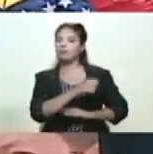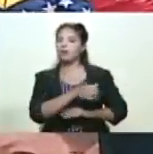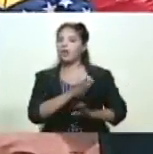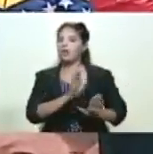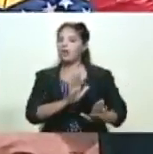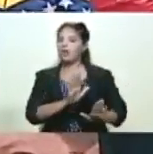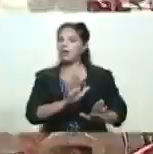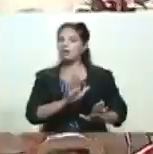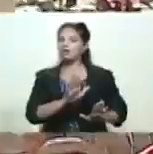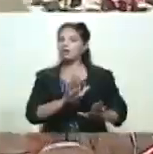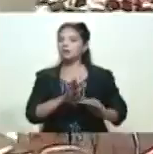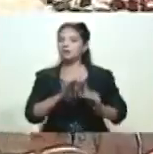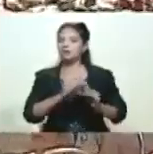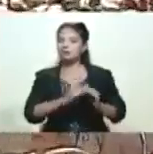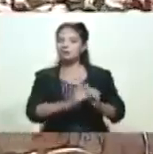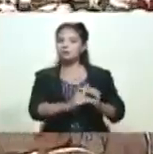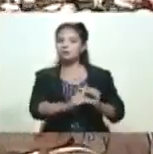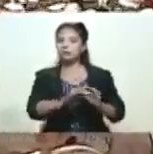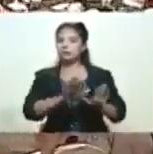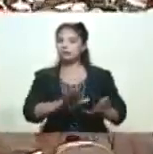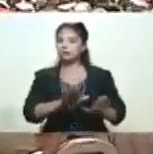está en la lona,